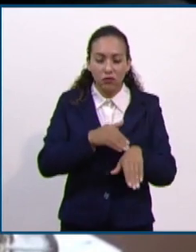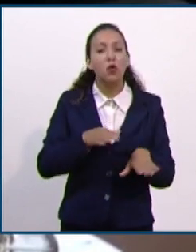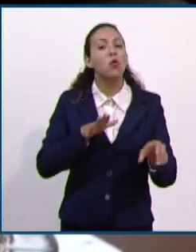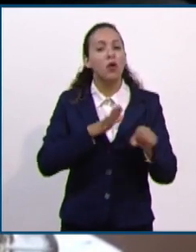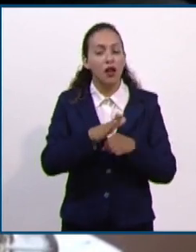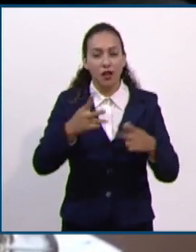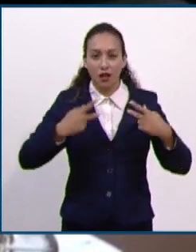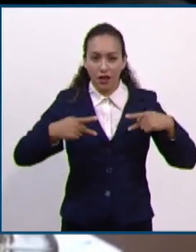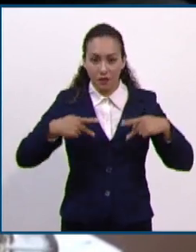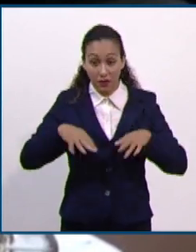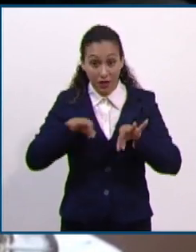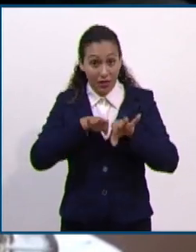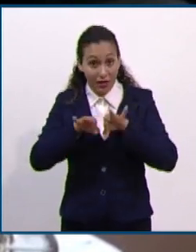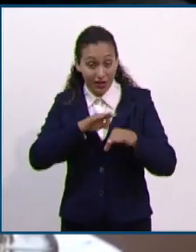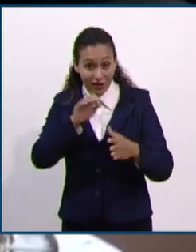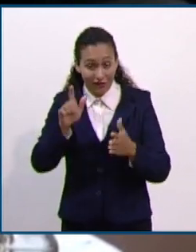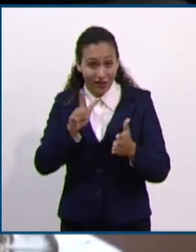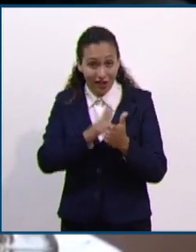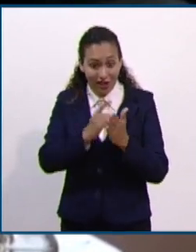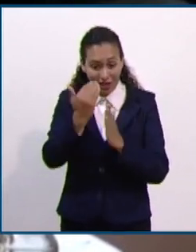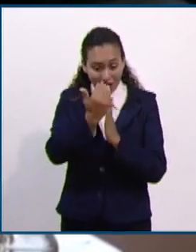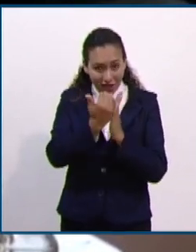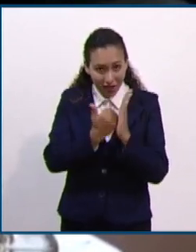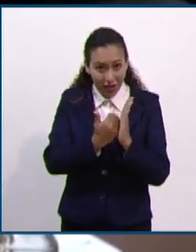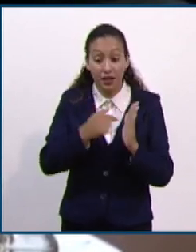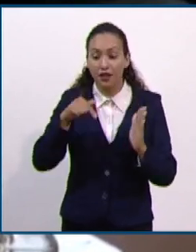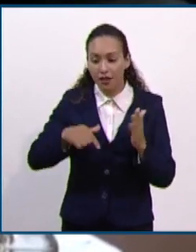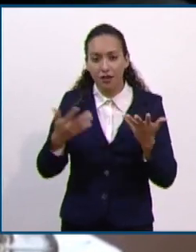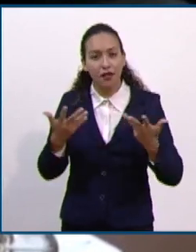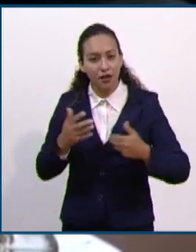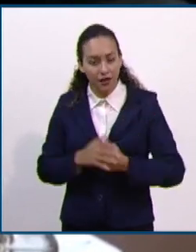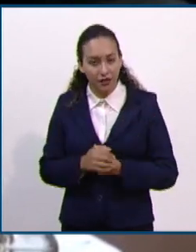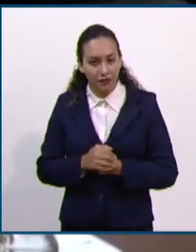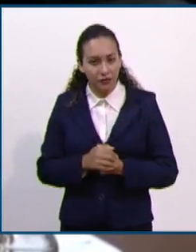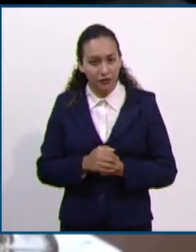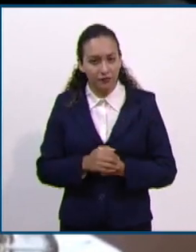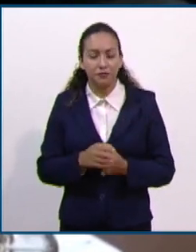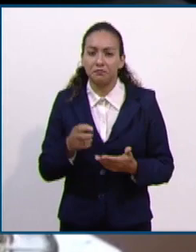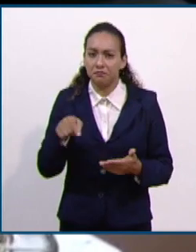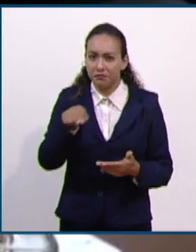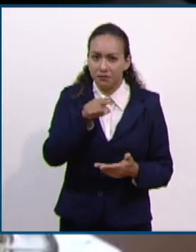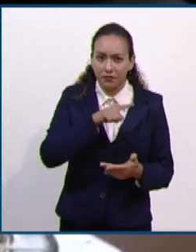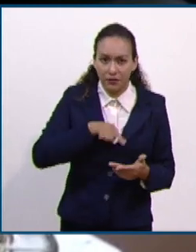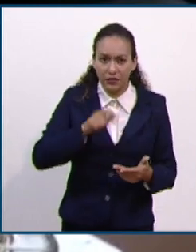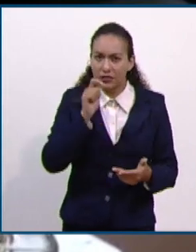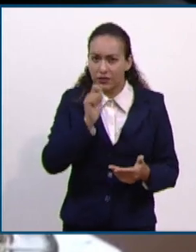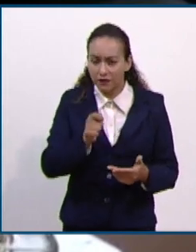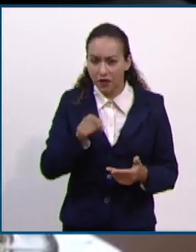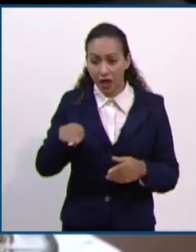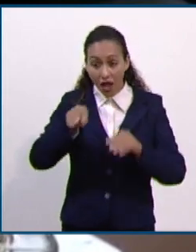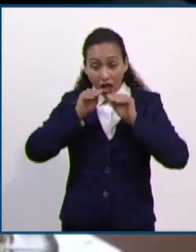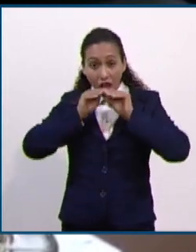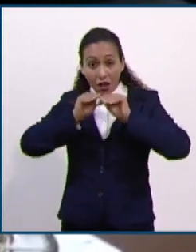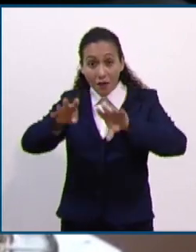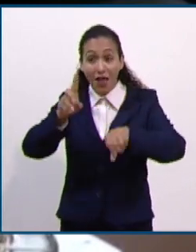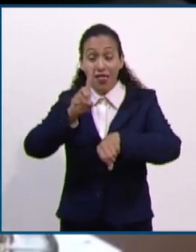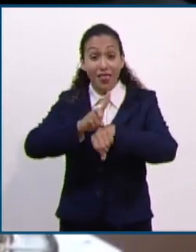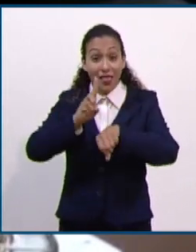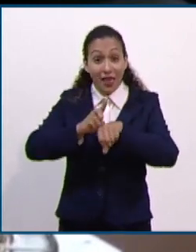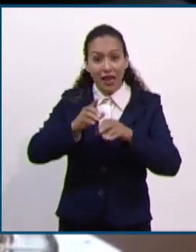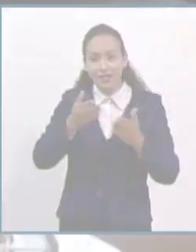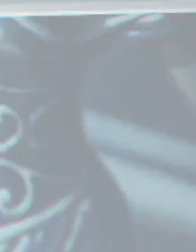las personas legisladoras que ha trazado este tribunal de ningún modo implica que pueda hacer campaña en días y horas